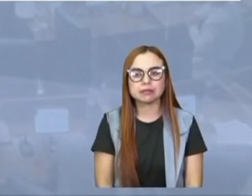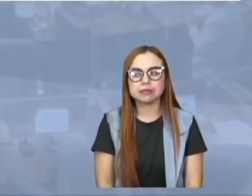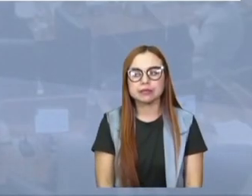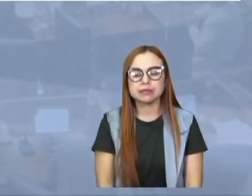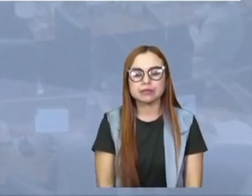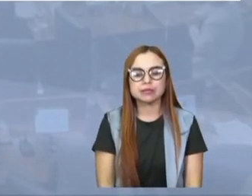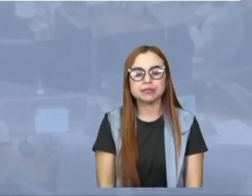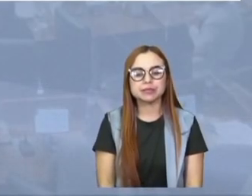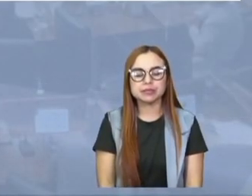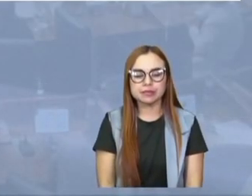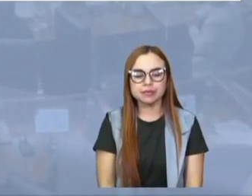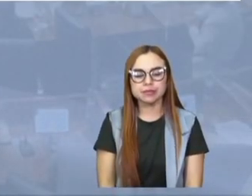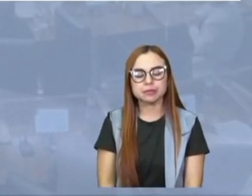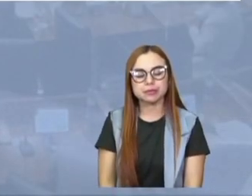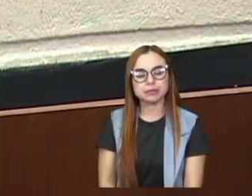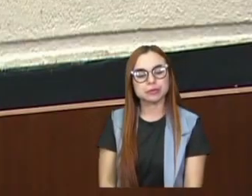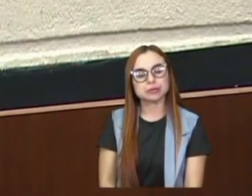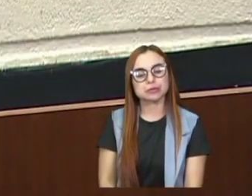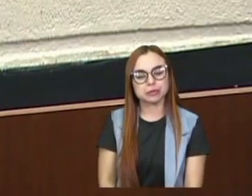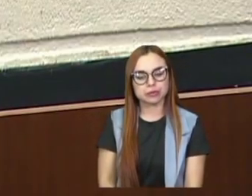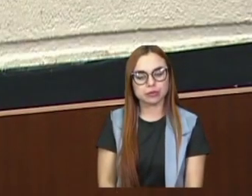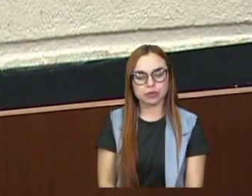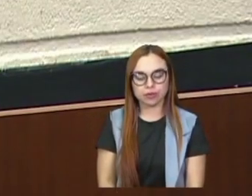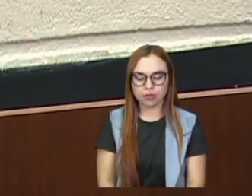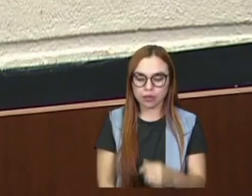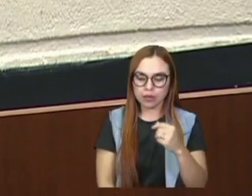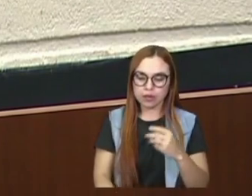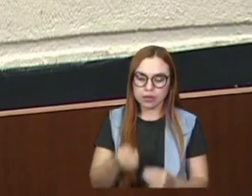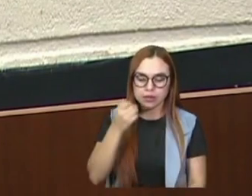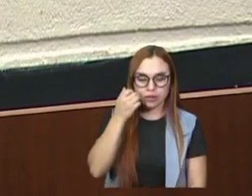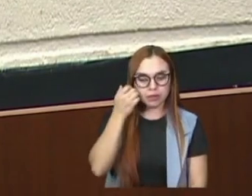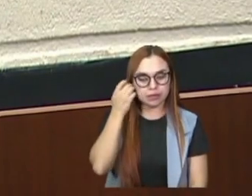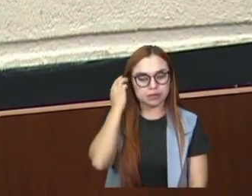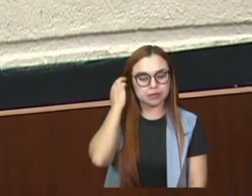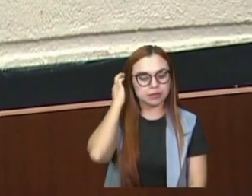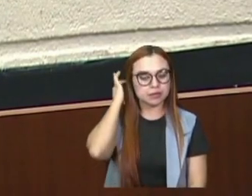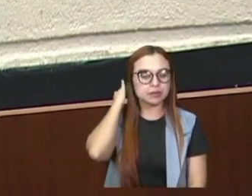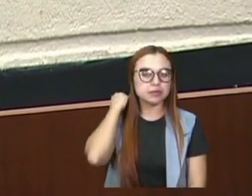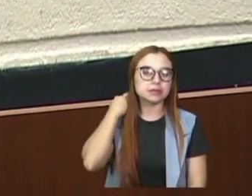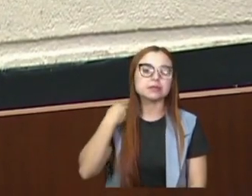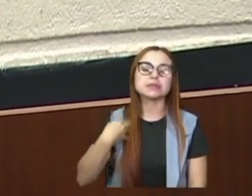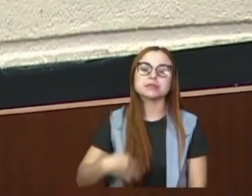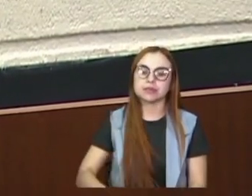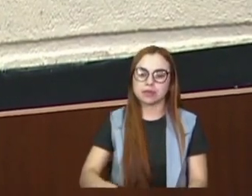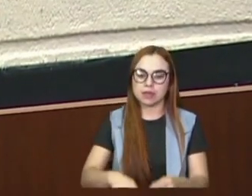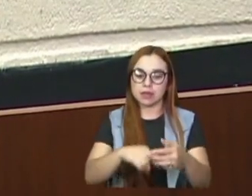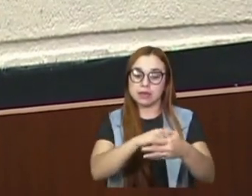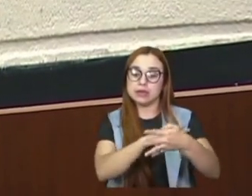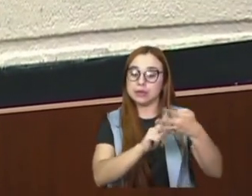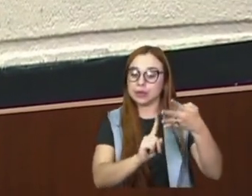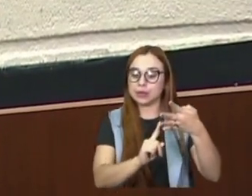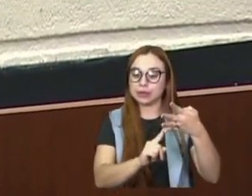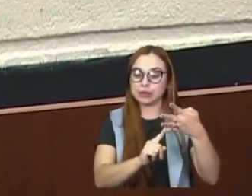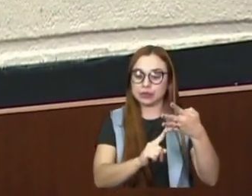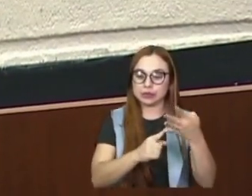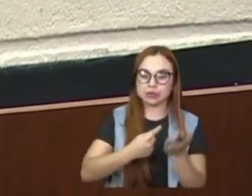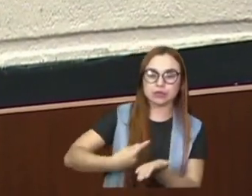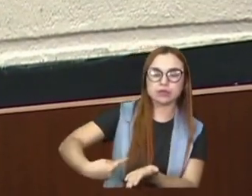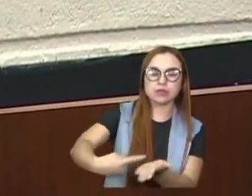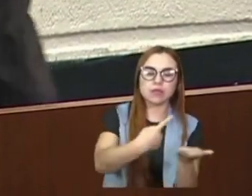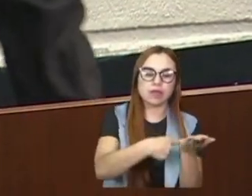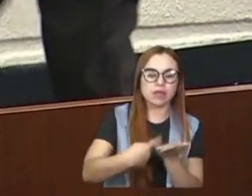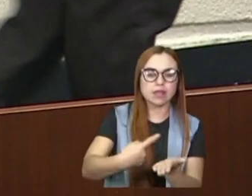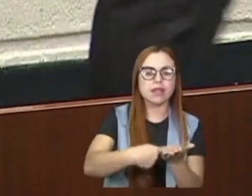lectura. Punto número 4, tercer debate al proyecto de ley 890